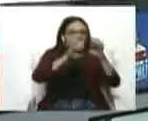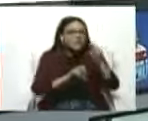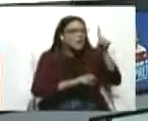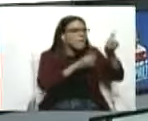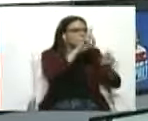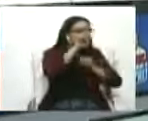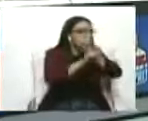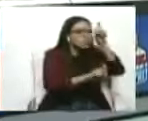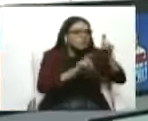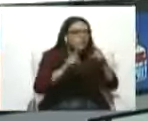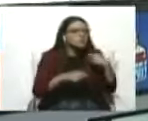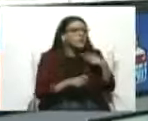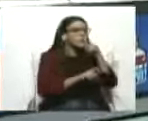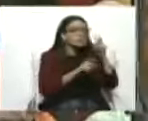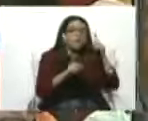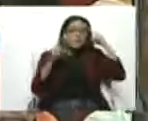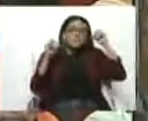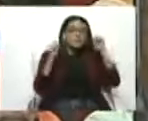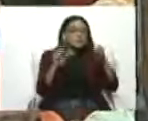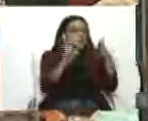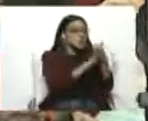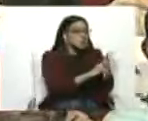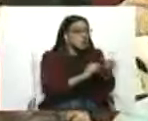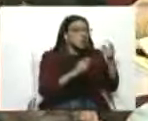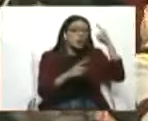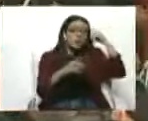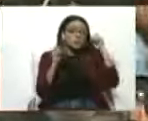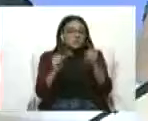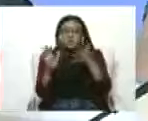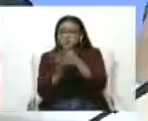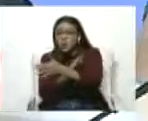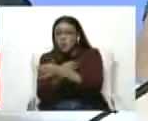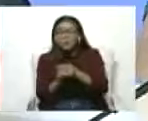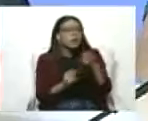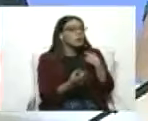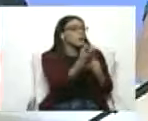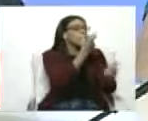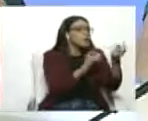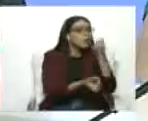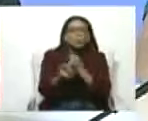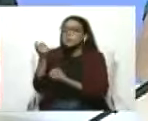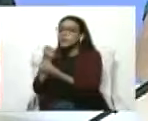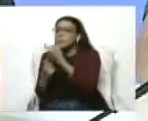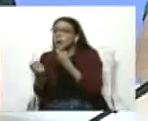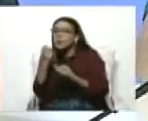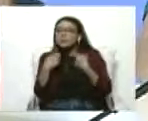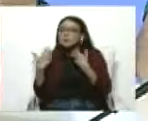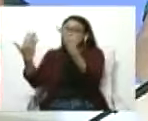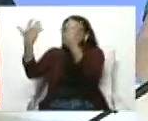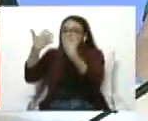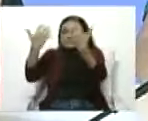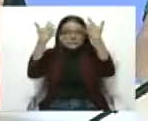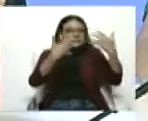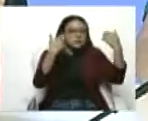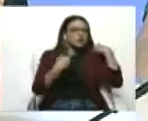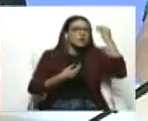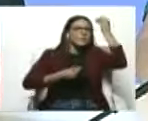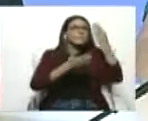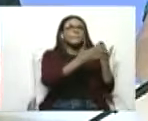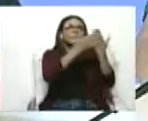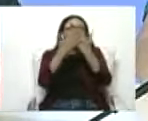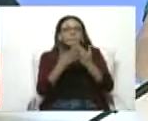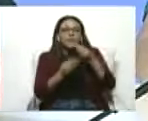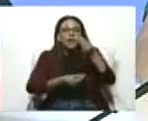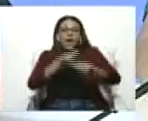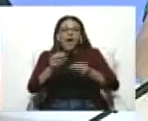y sacaron un documento y esto es. No, eso fue consultado. Fue consultado. ¿Habla la derecha de eso? No, ellos hablan lo que les conviene. Por